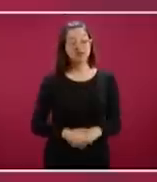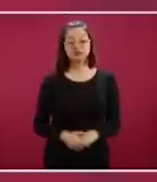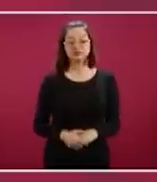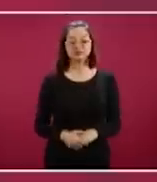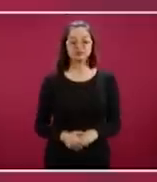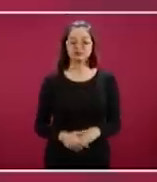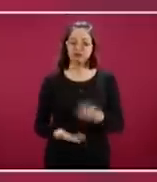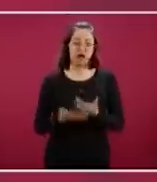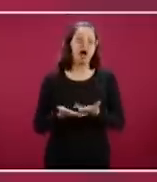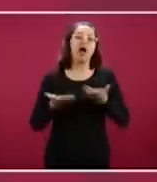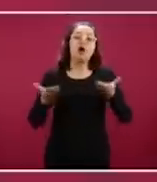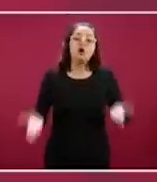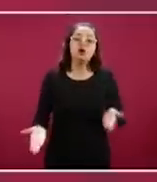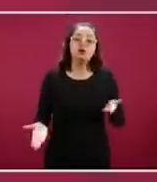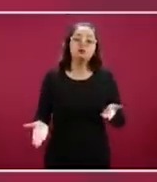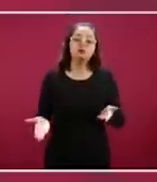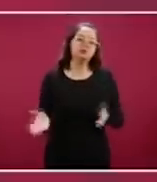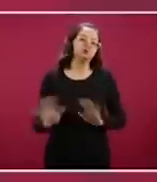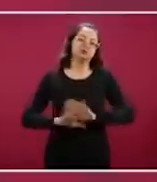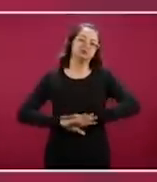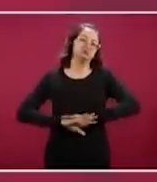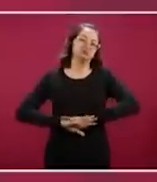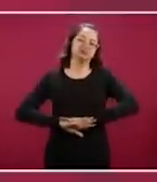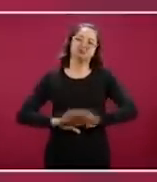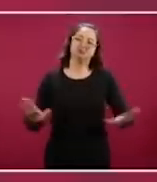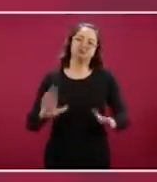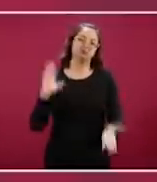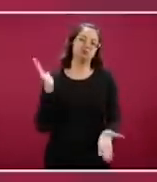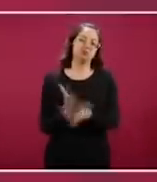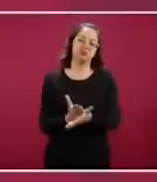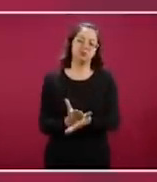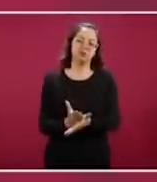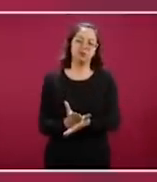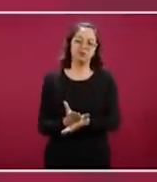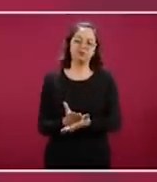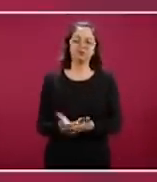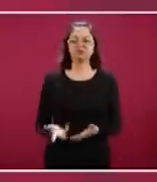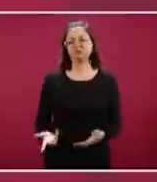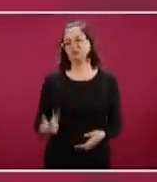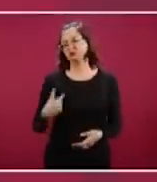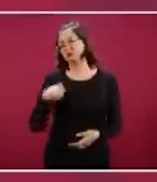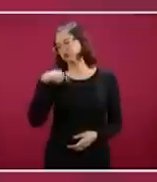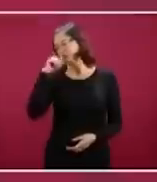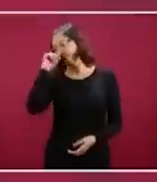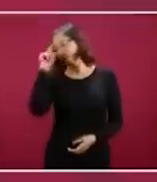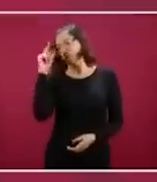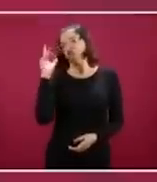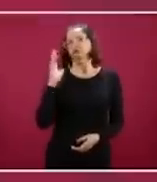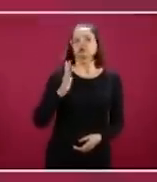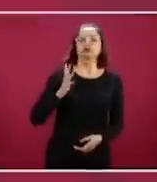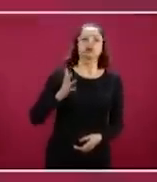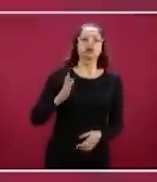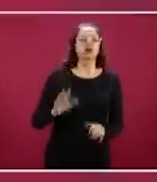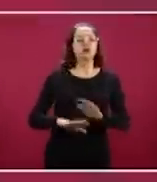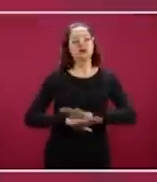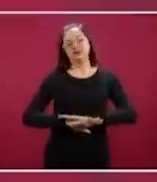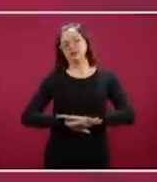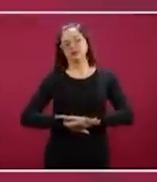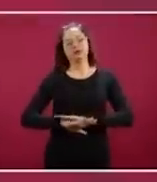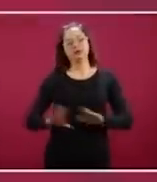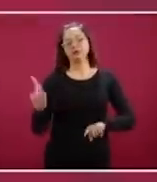Eso ya no existe, y no solo no existe esa prepotencia, sino nos estamos